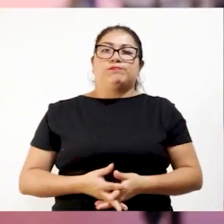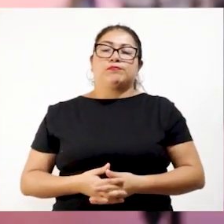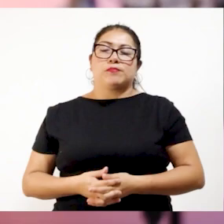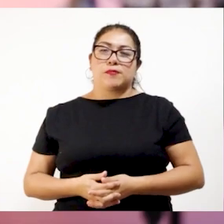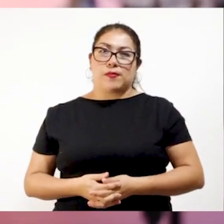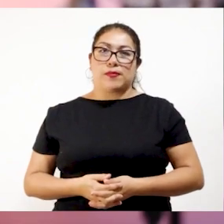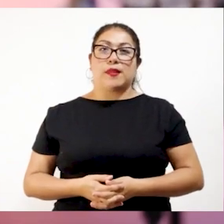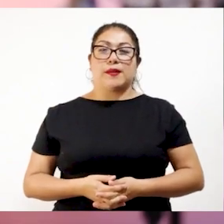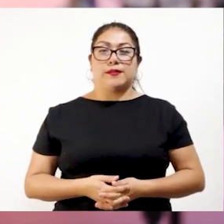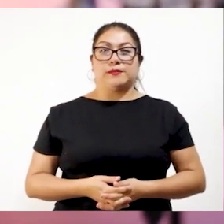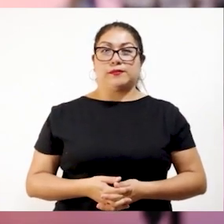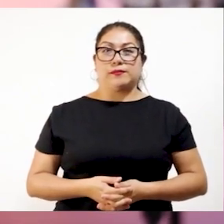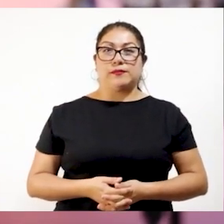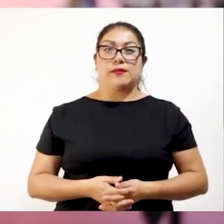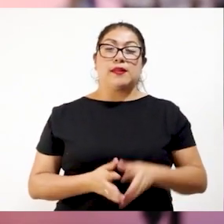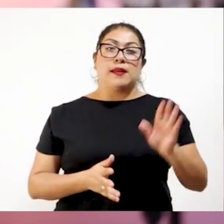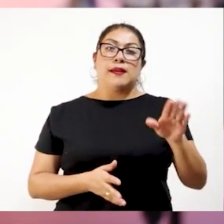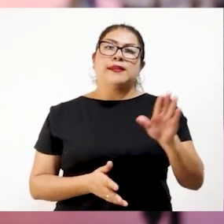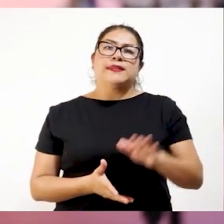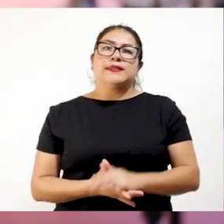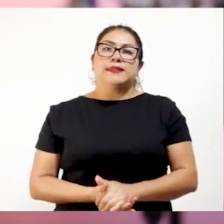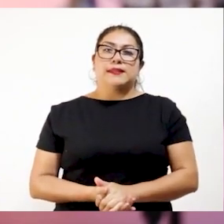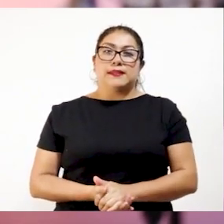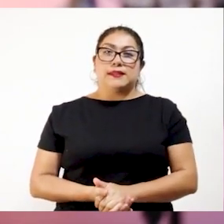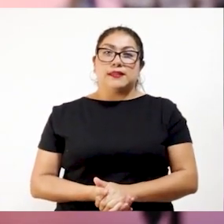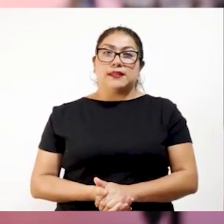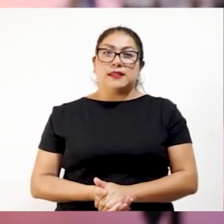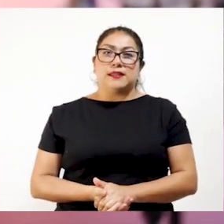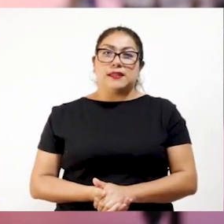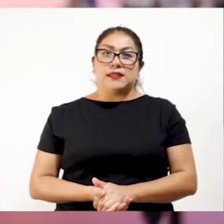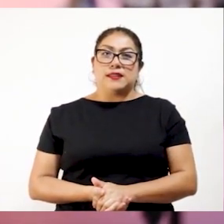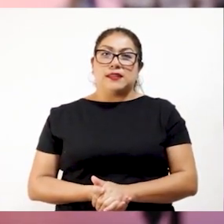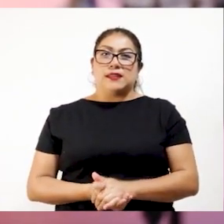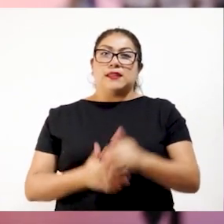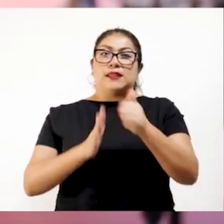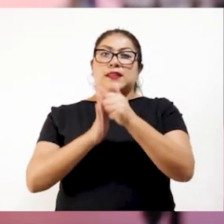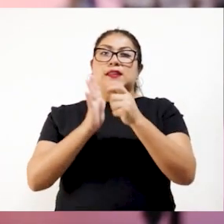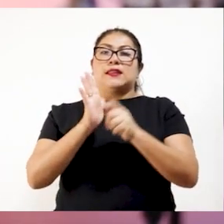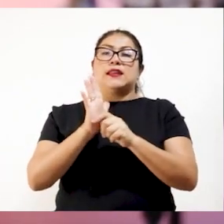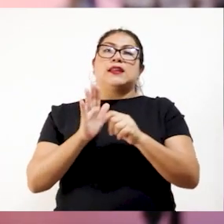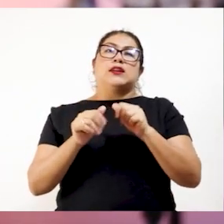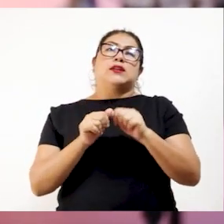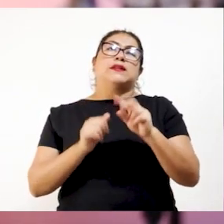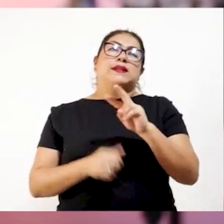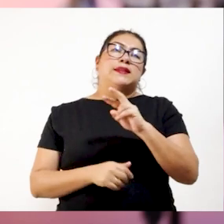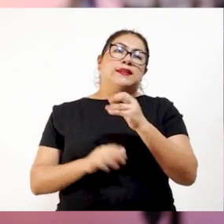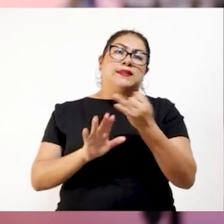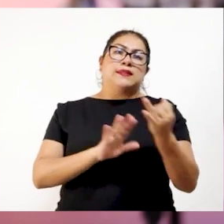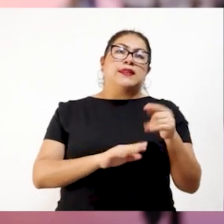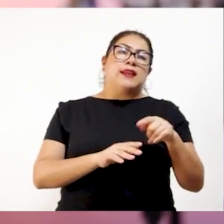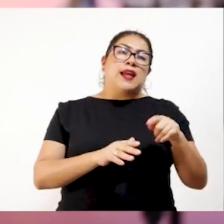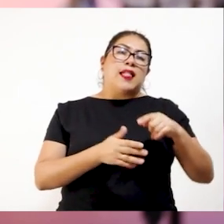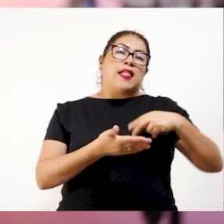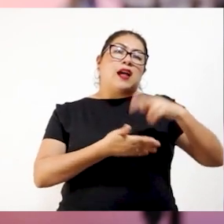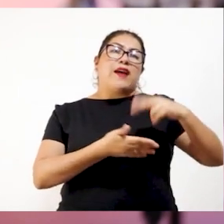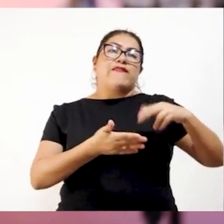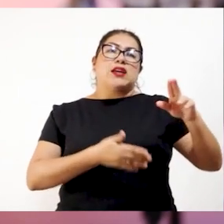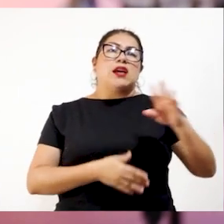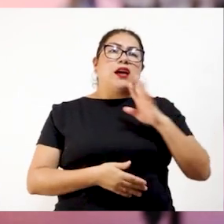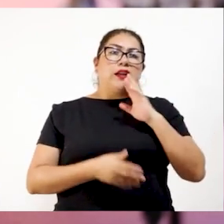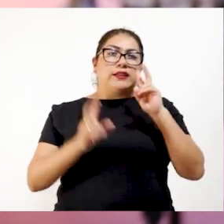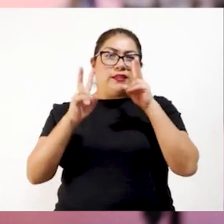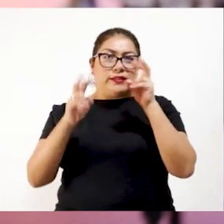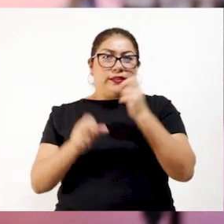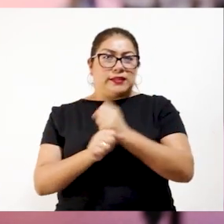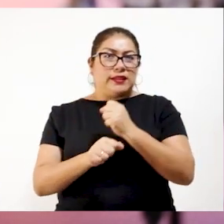brindársela, ¿no? Claro que sí. Estefanía, el artículo 27 de la Convención nos habla del